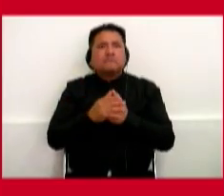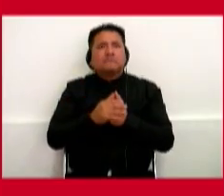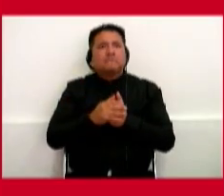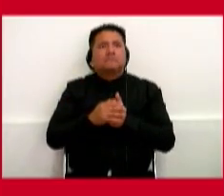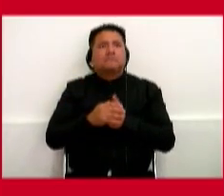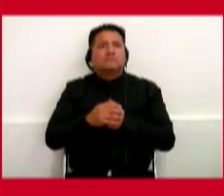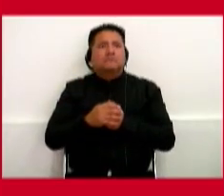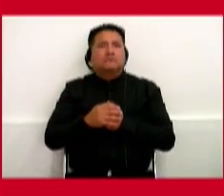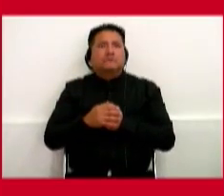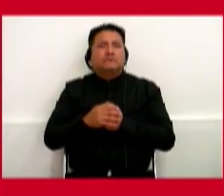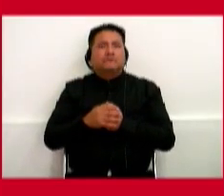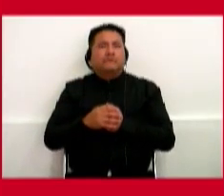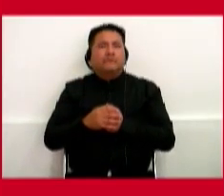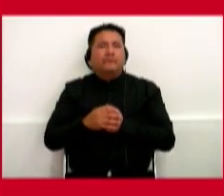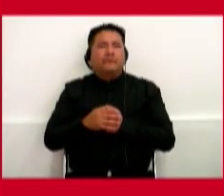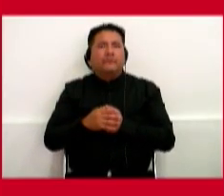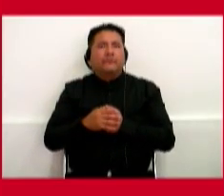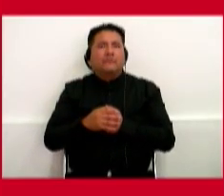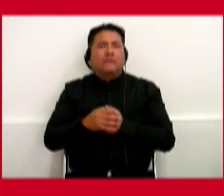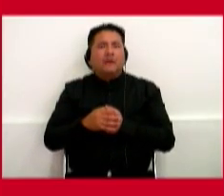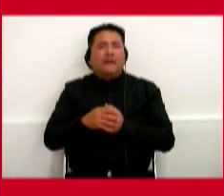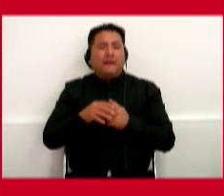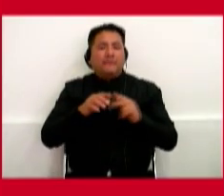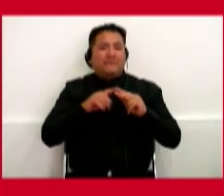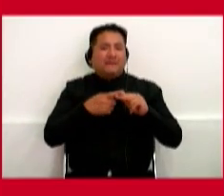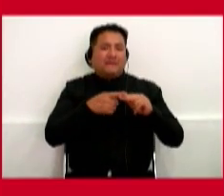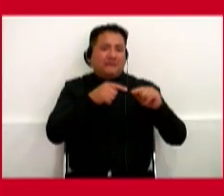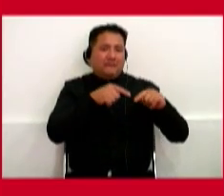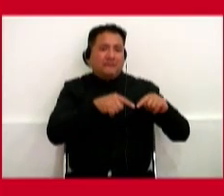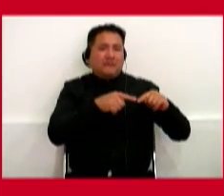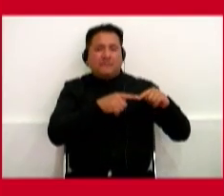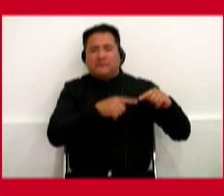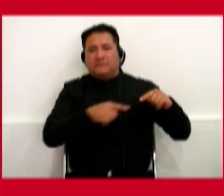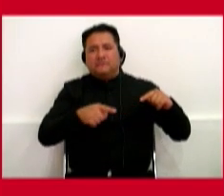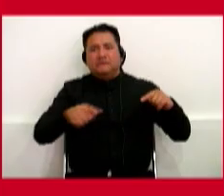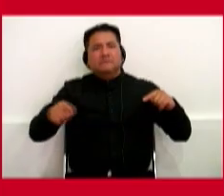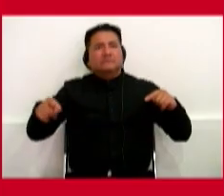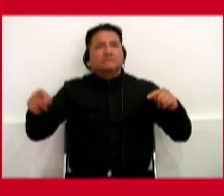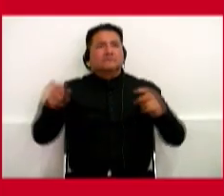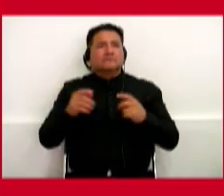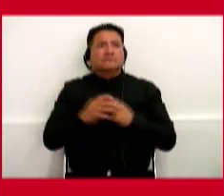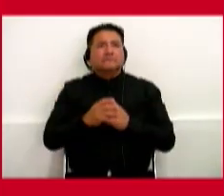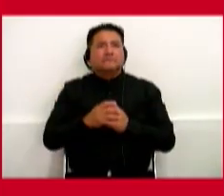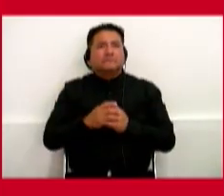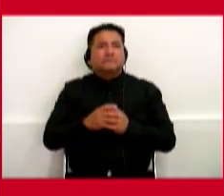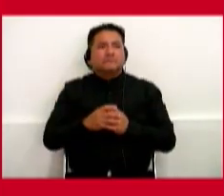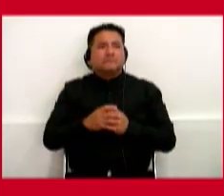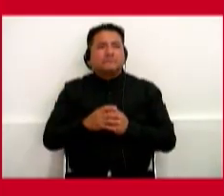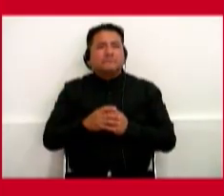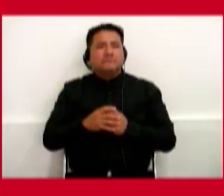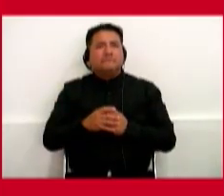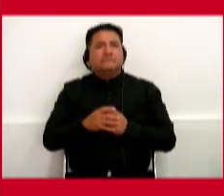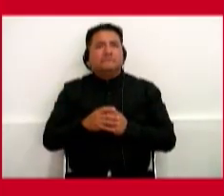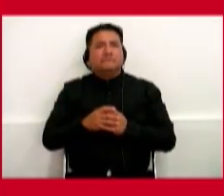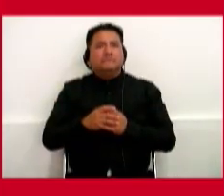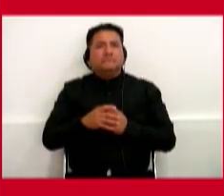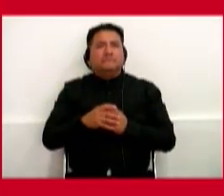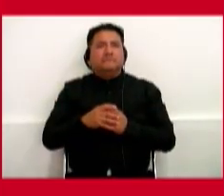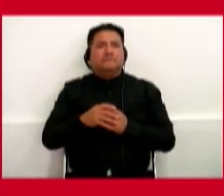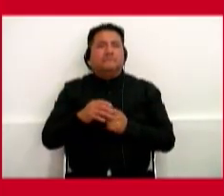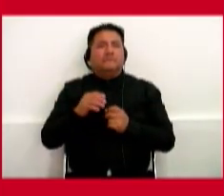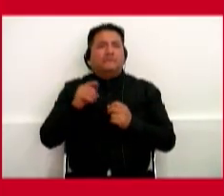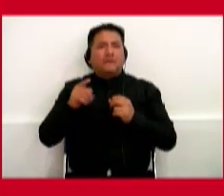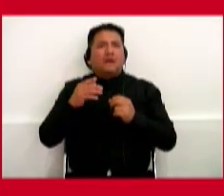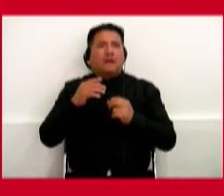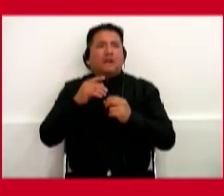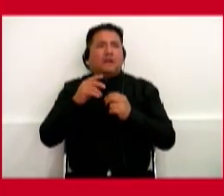no tanto en la aplicación. A partir de eso, obviamente uno va estableciendo en base a la morfología ciertos métodos de explotación que van asociados también al valor del yacimiento